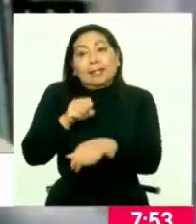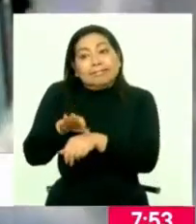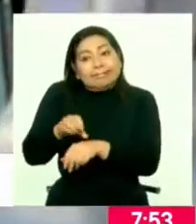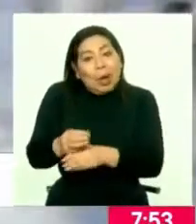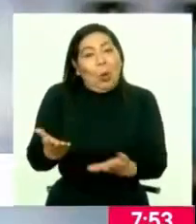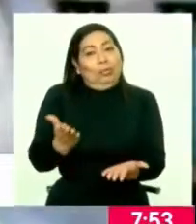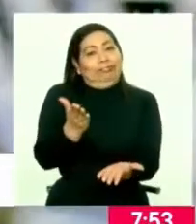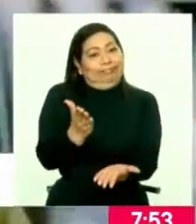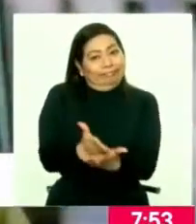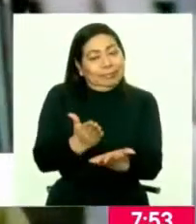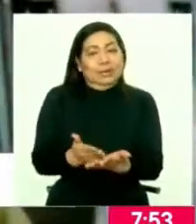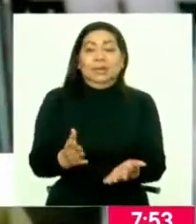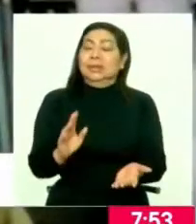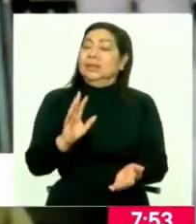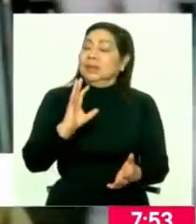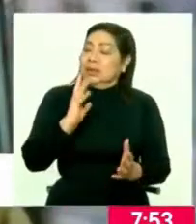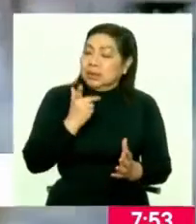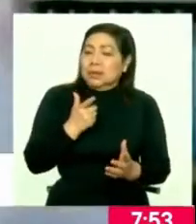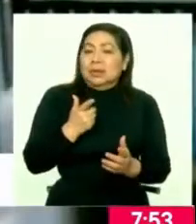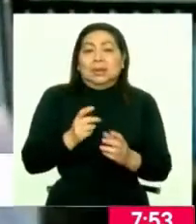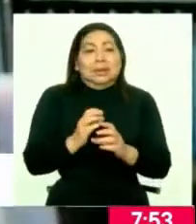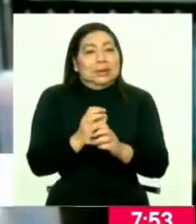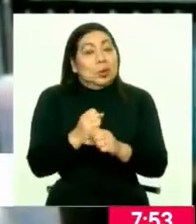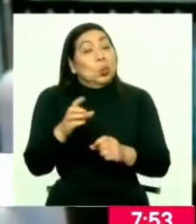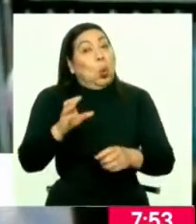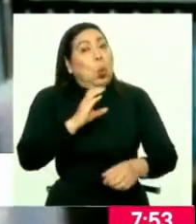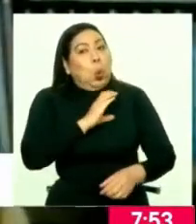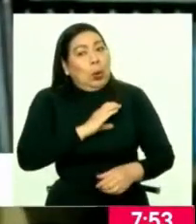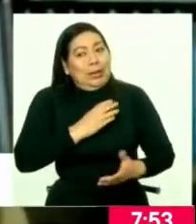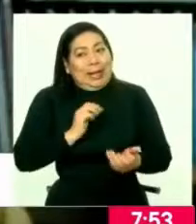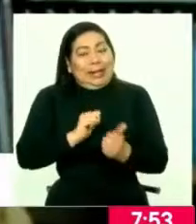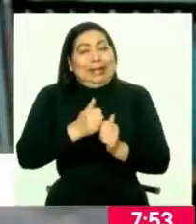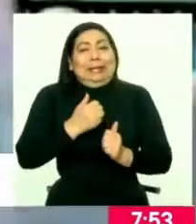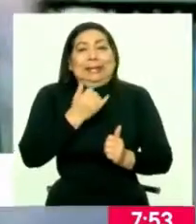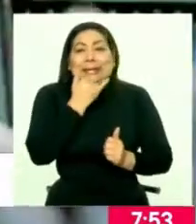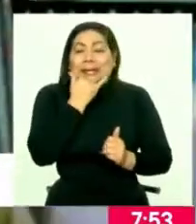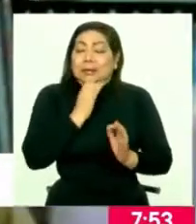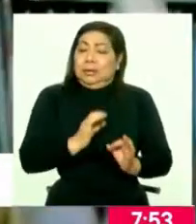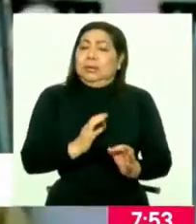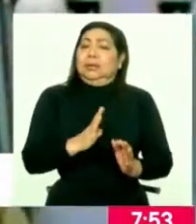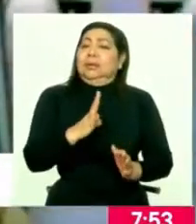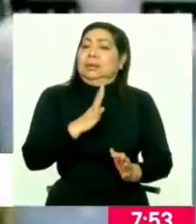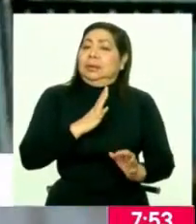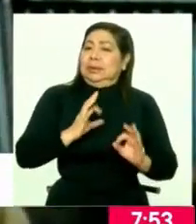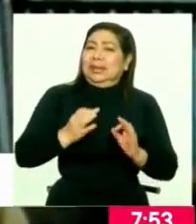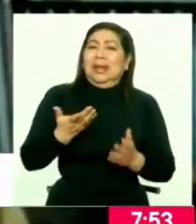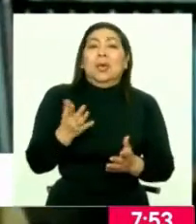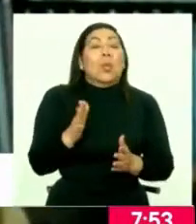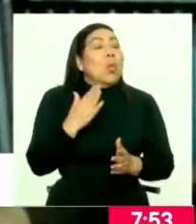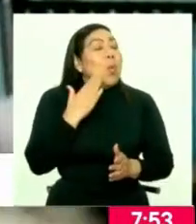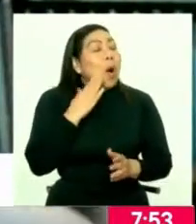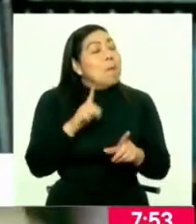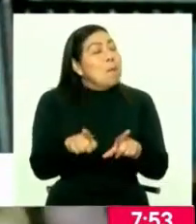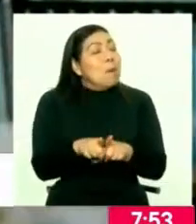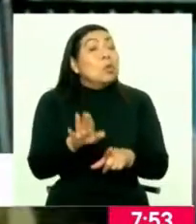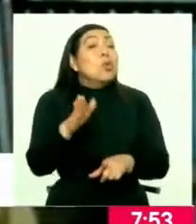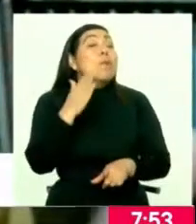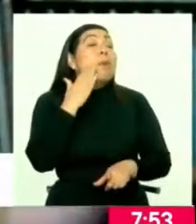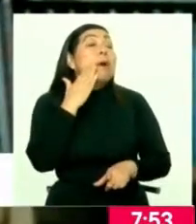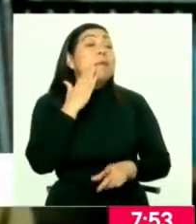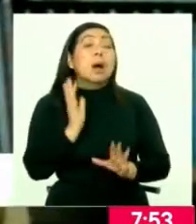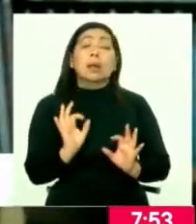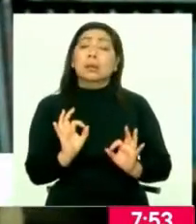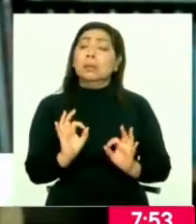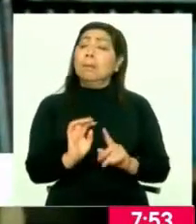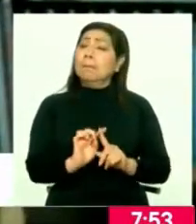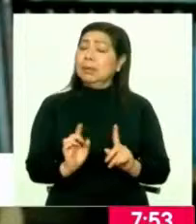están diciendo, bueno, tienes que ajustar la conducta, tienes que mantener la delicadeza que tenía tu madre, tienes que ser una persona